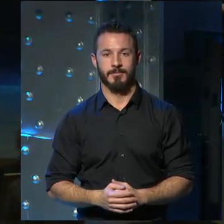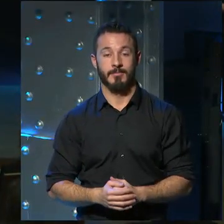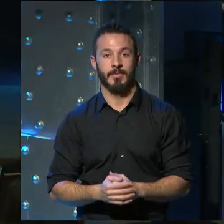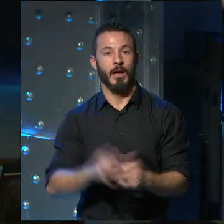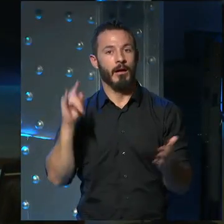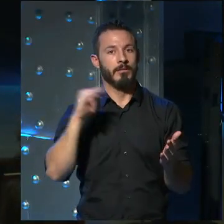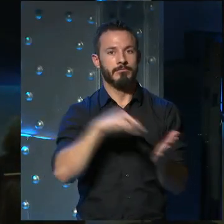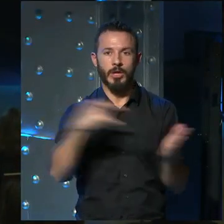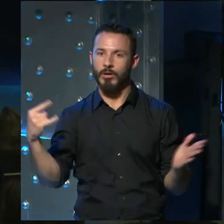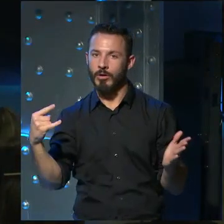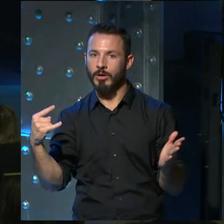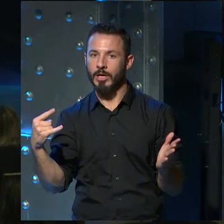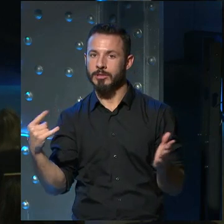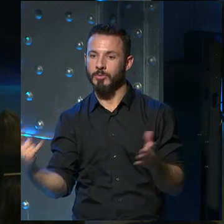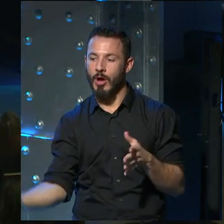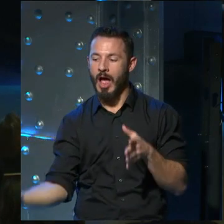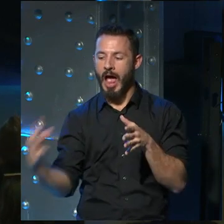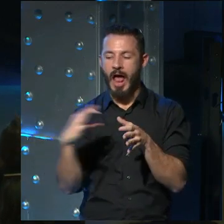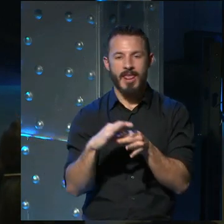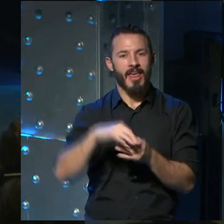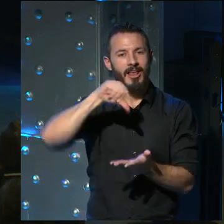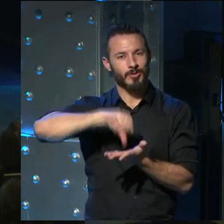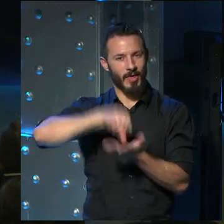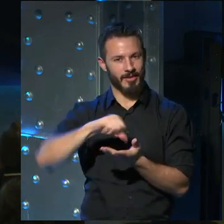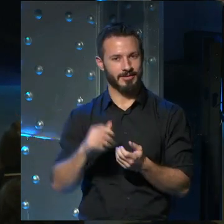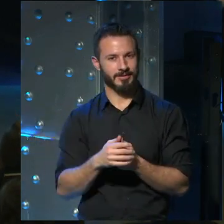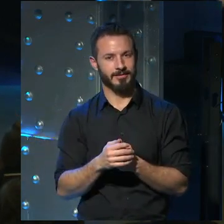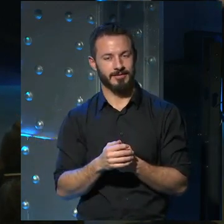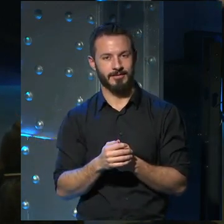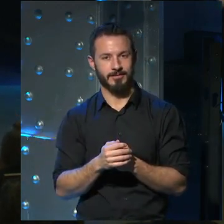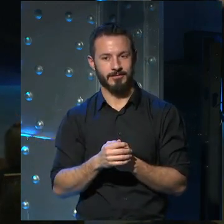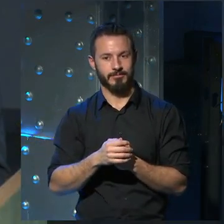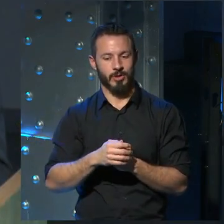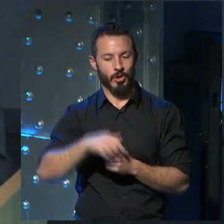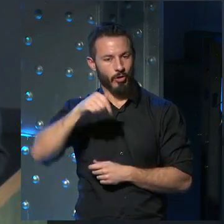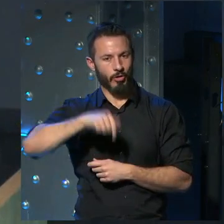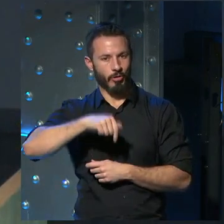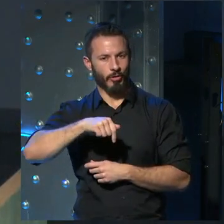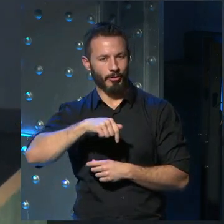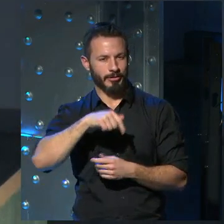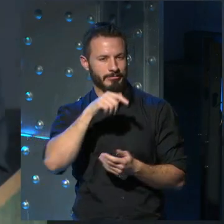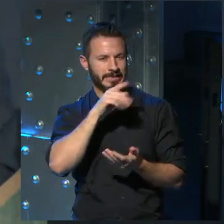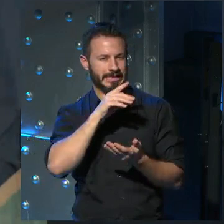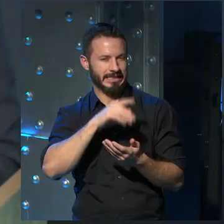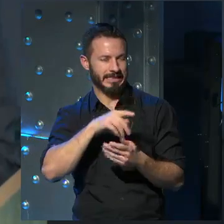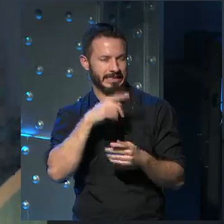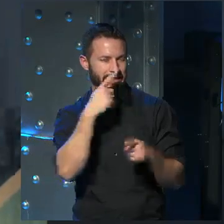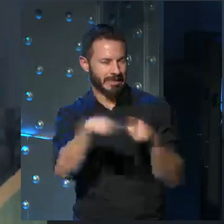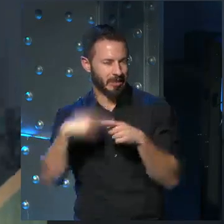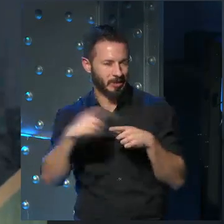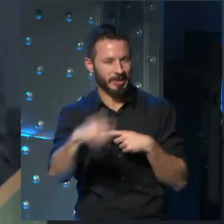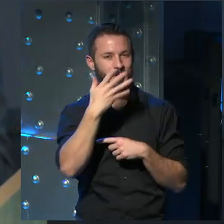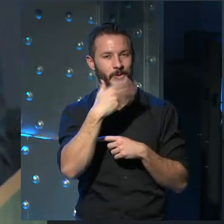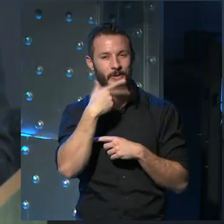La tecnología como aliada de las ciudades. Hoy conoceremos muchísimos más datos de esto y sobre